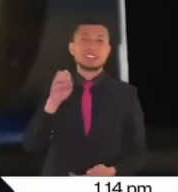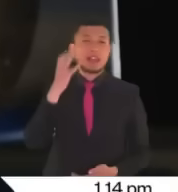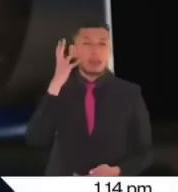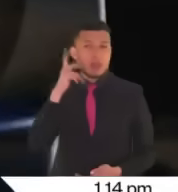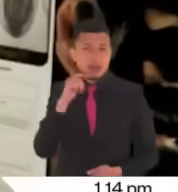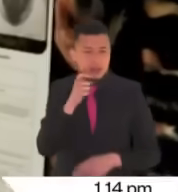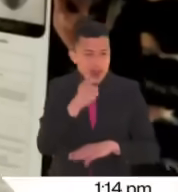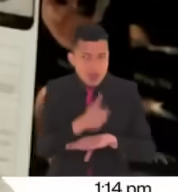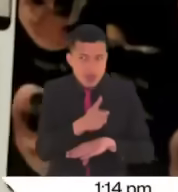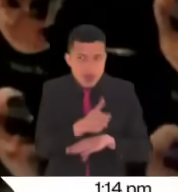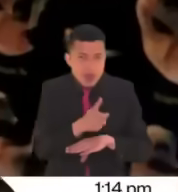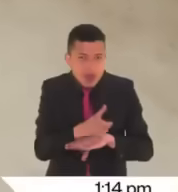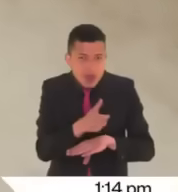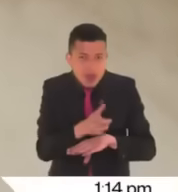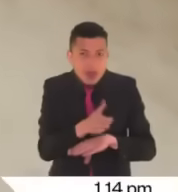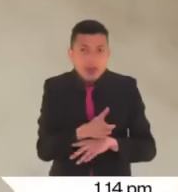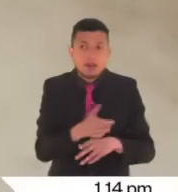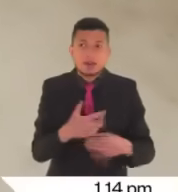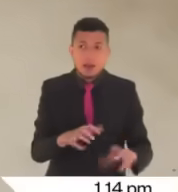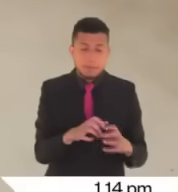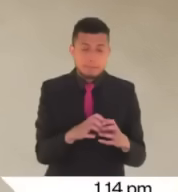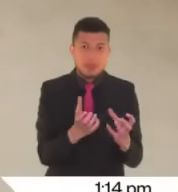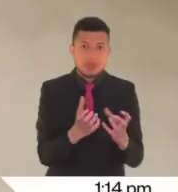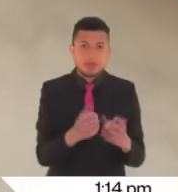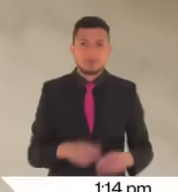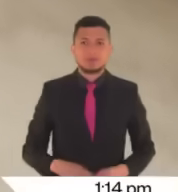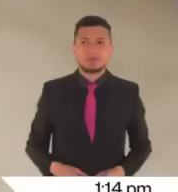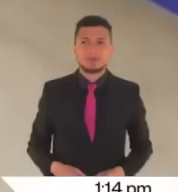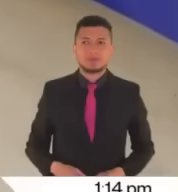monitoreo sin descanso hasta que el cascarón se quebró.